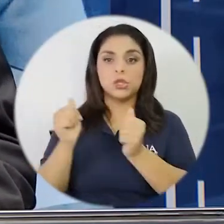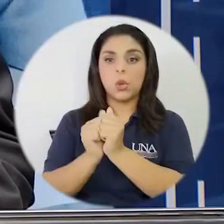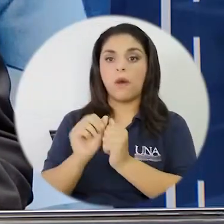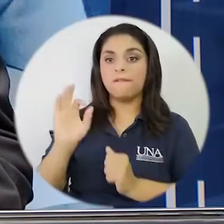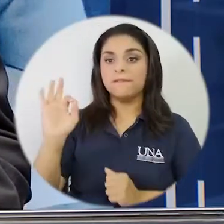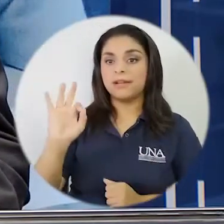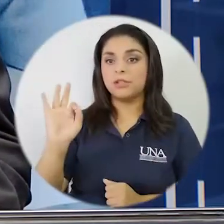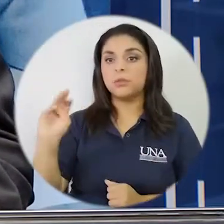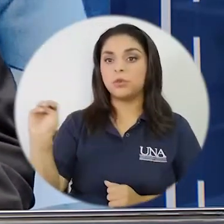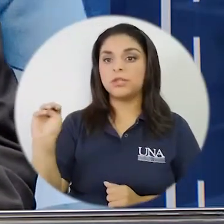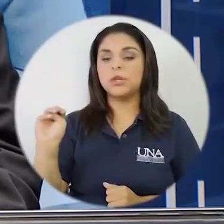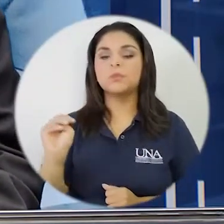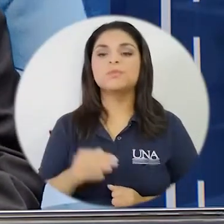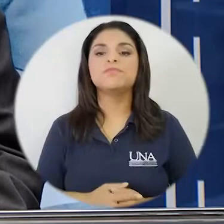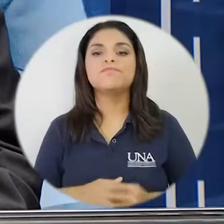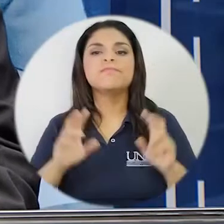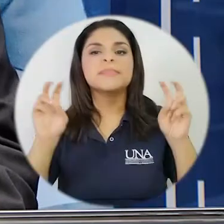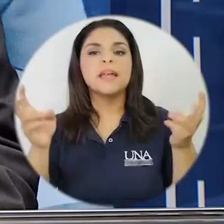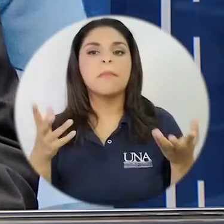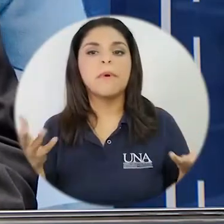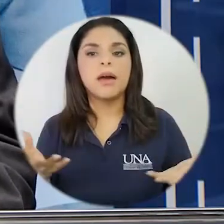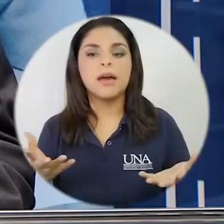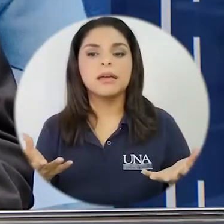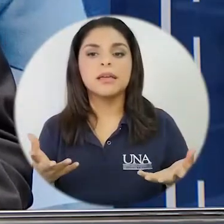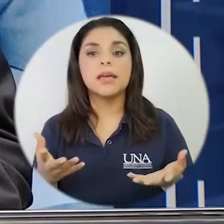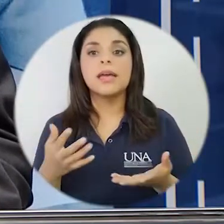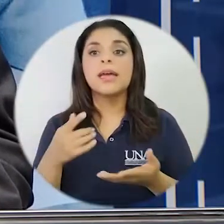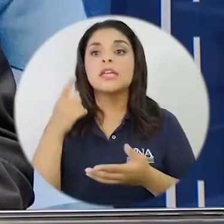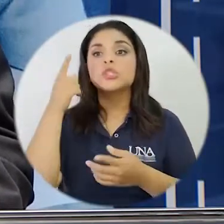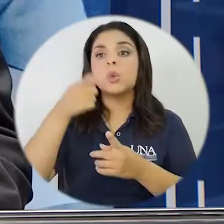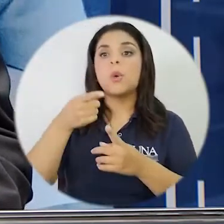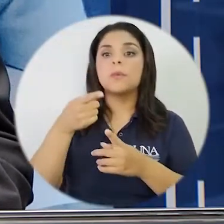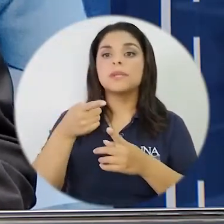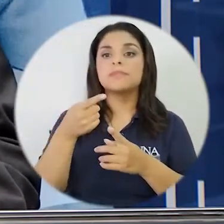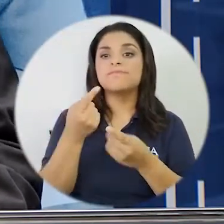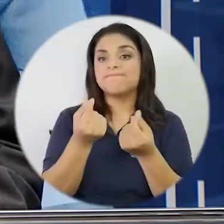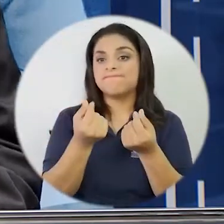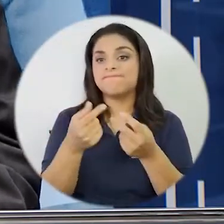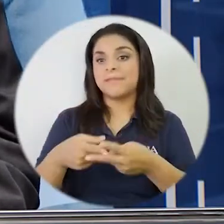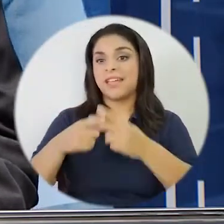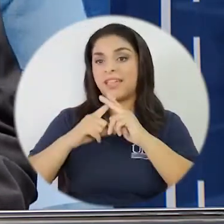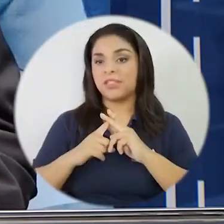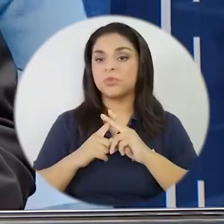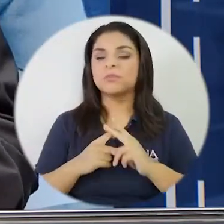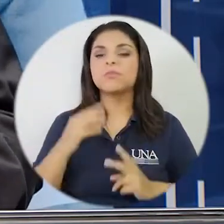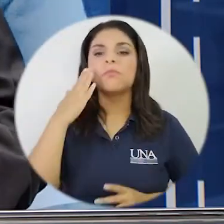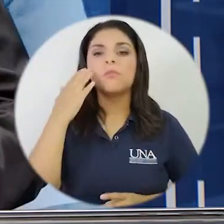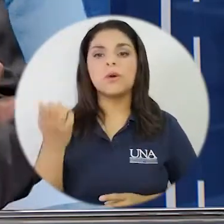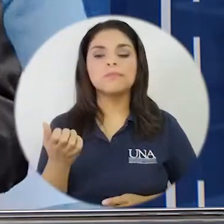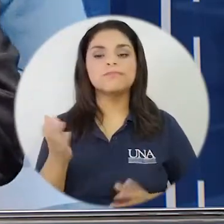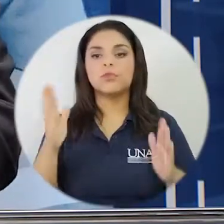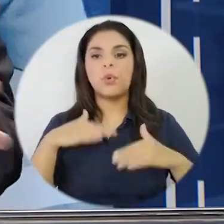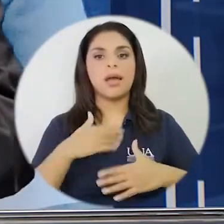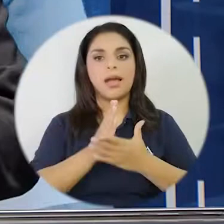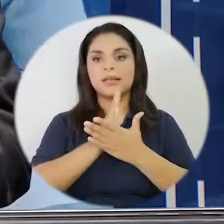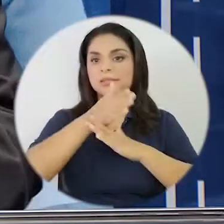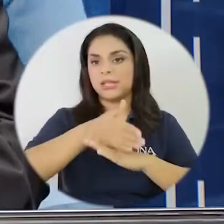con don Fernando Montero, es el tema de la parte crediticia. ¿Por qué? Porque